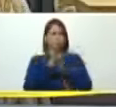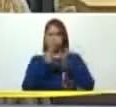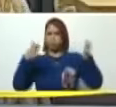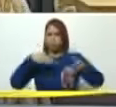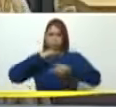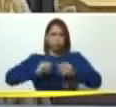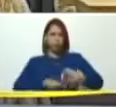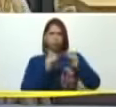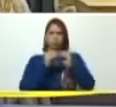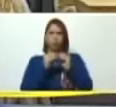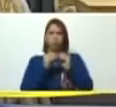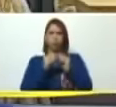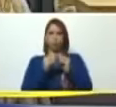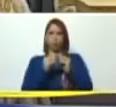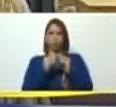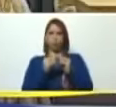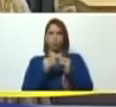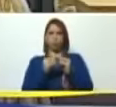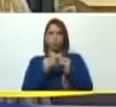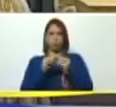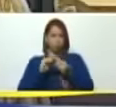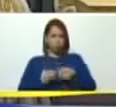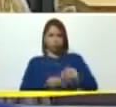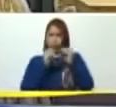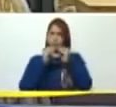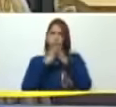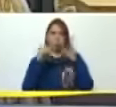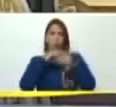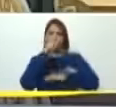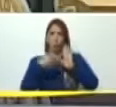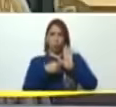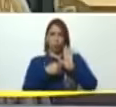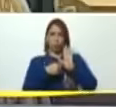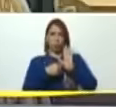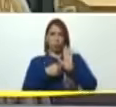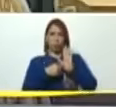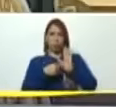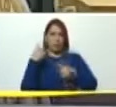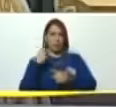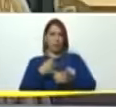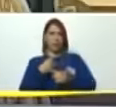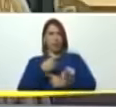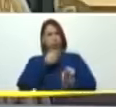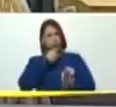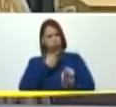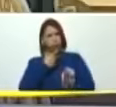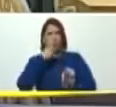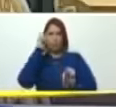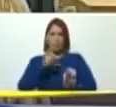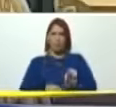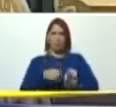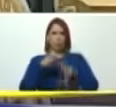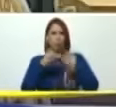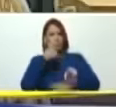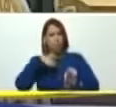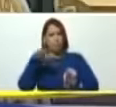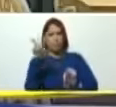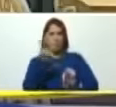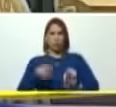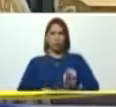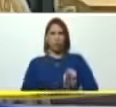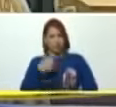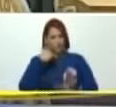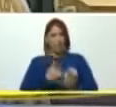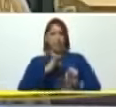recuperación, en arreglar todo, en poner las cosas chéveres y bonitas para todos los venezolanos. Mira que